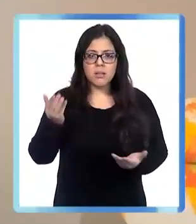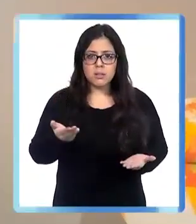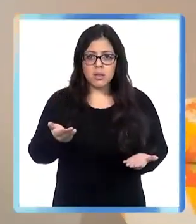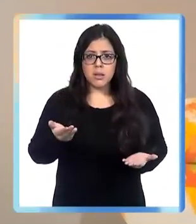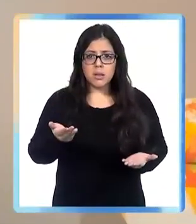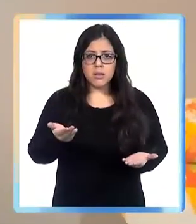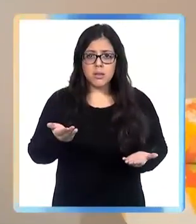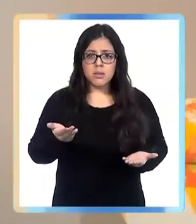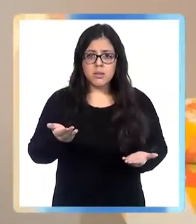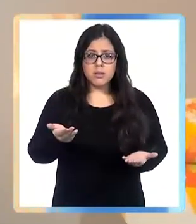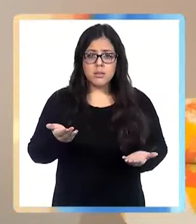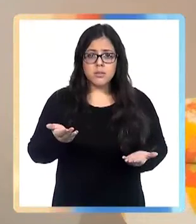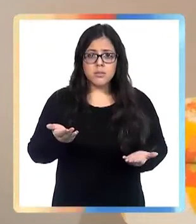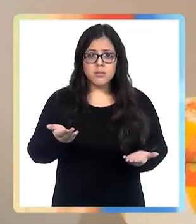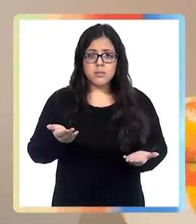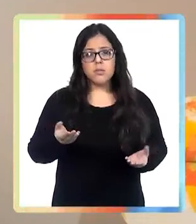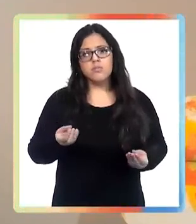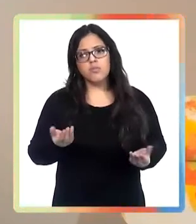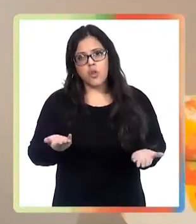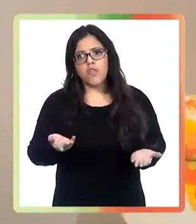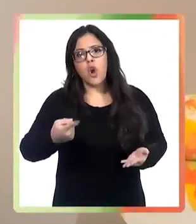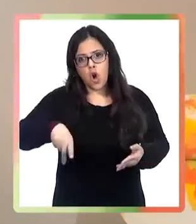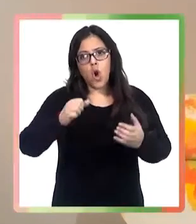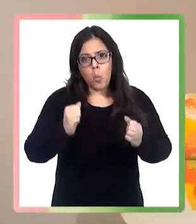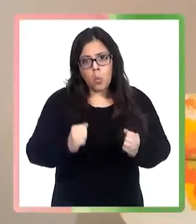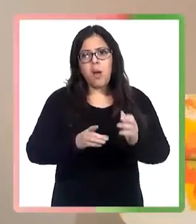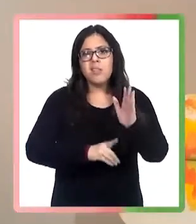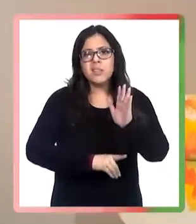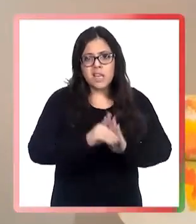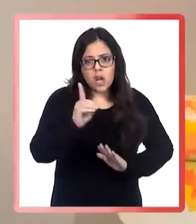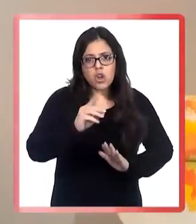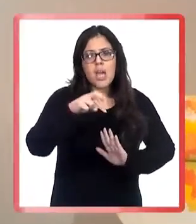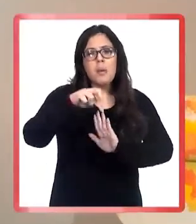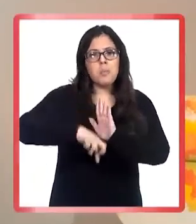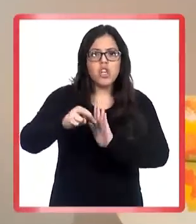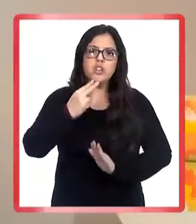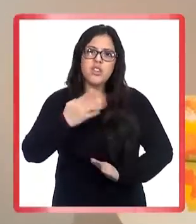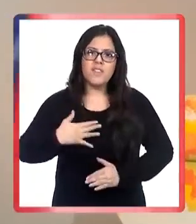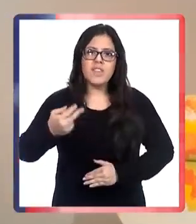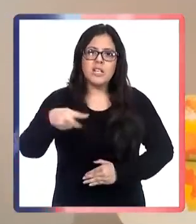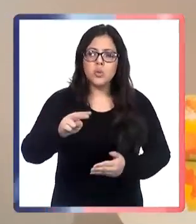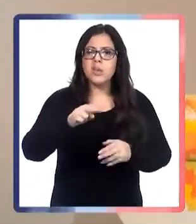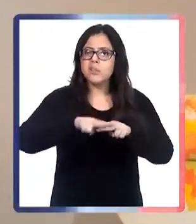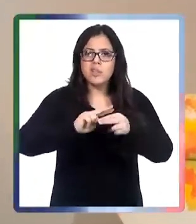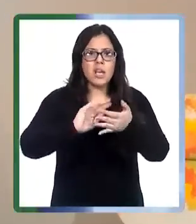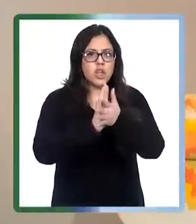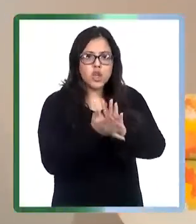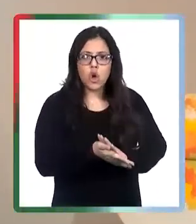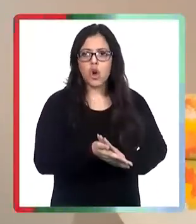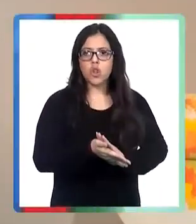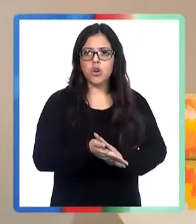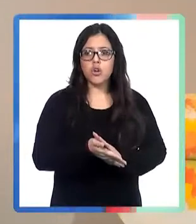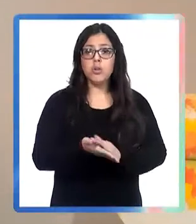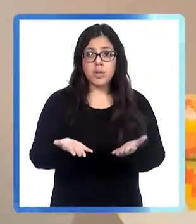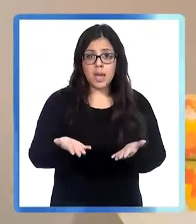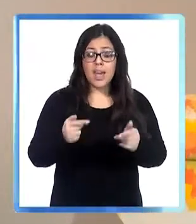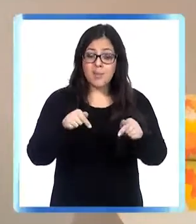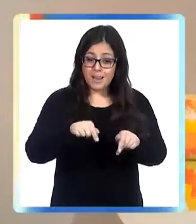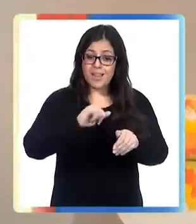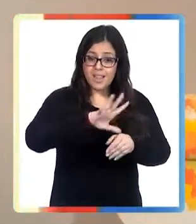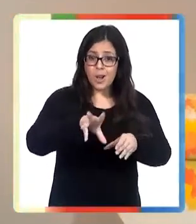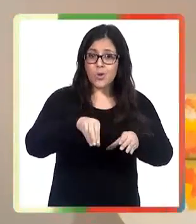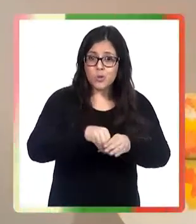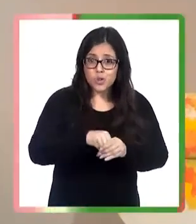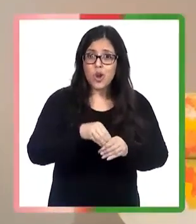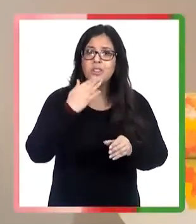con discapacidad de alguna manera, desarrollar sus propios proyectos de vida y hacer todo lo necesario